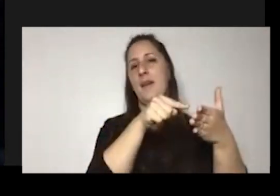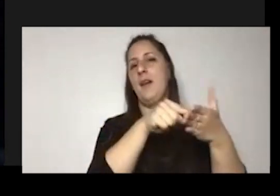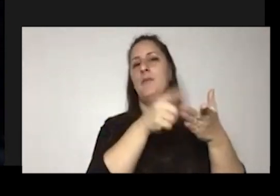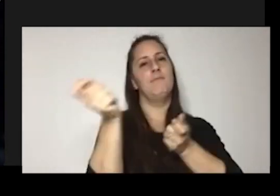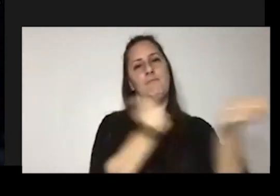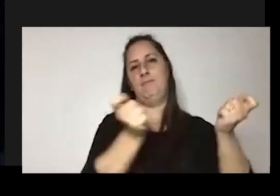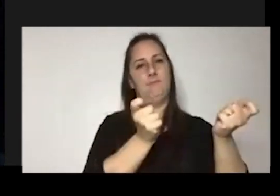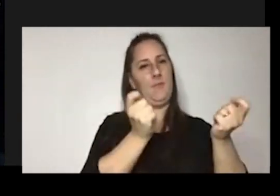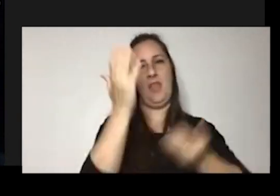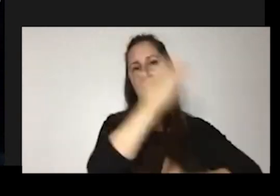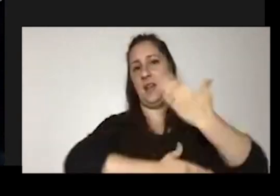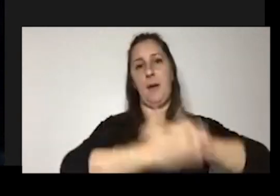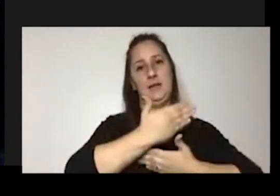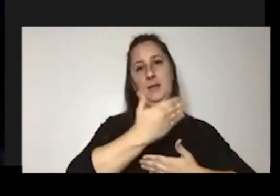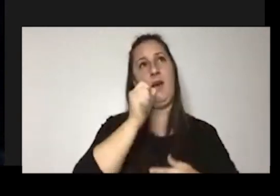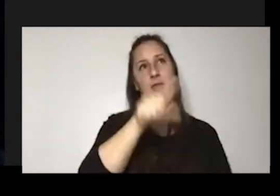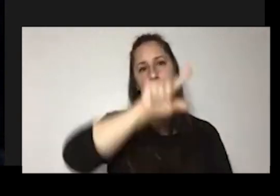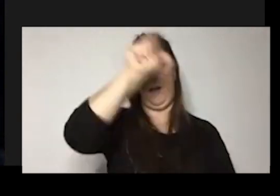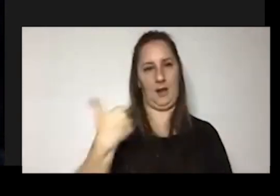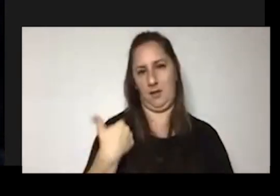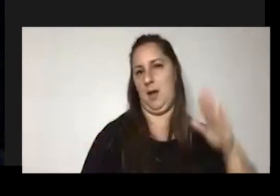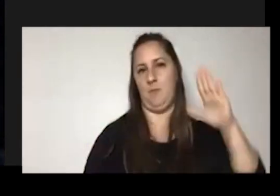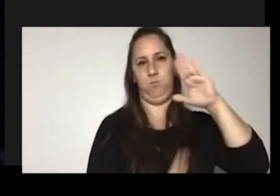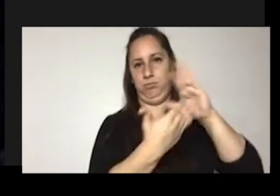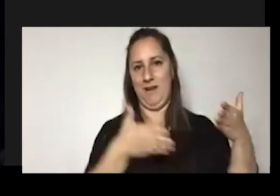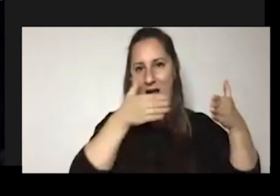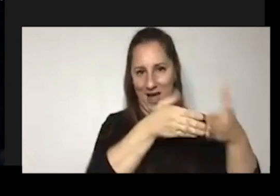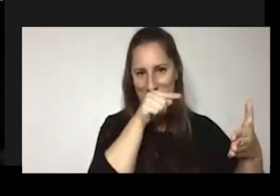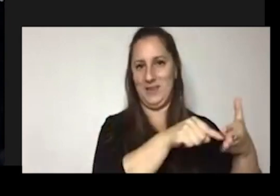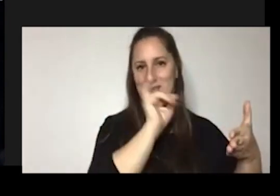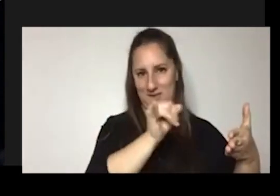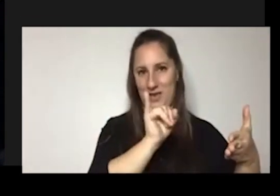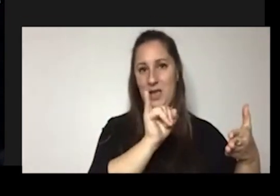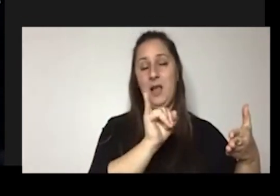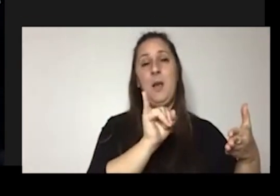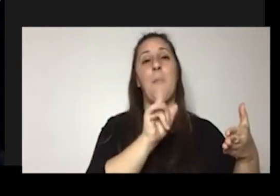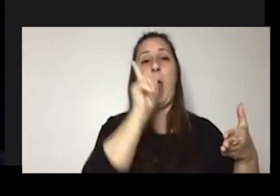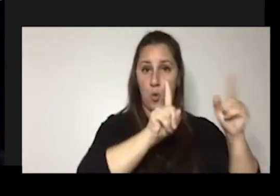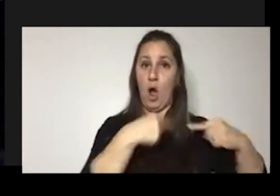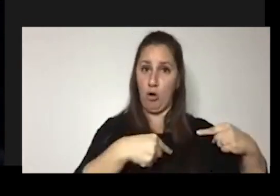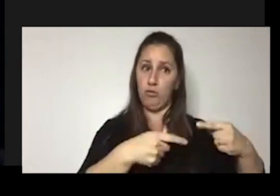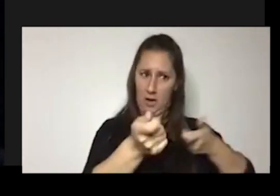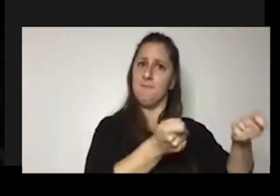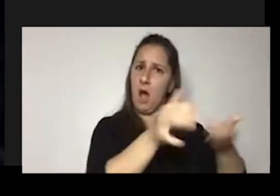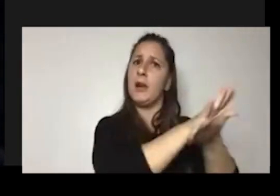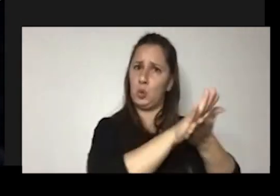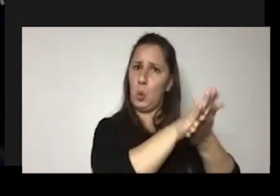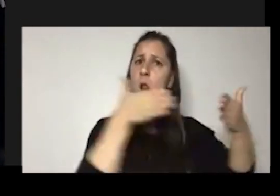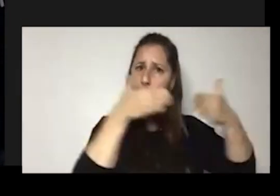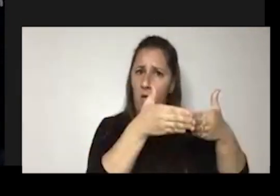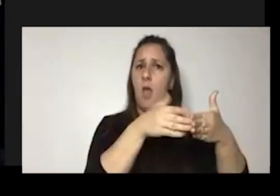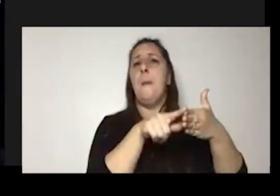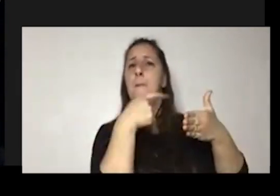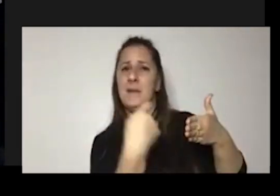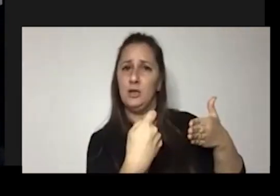importante del país, pero hay cuestiones que son de incidencia directa de la agencia, como es pensiones, como